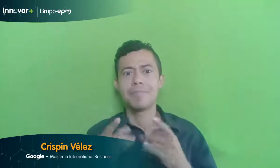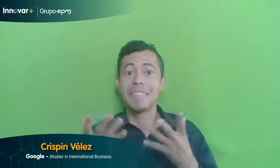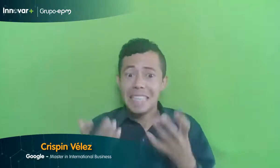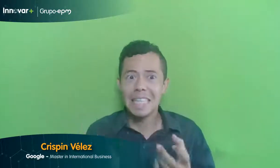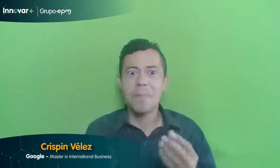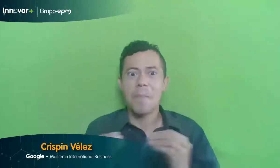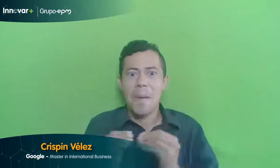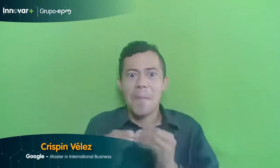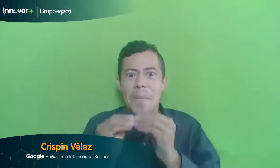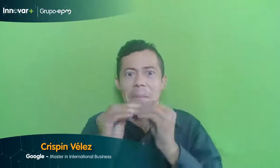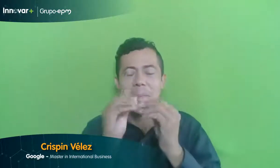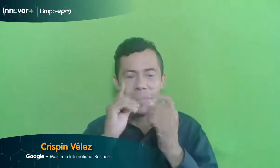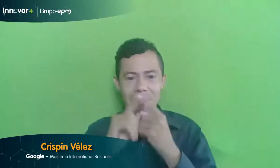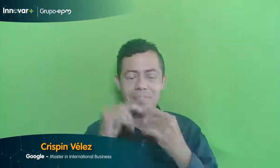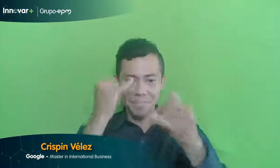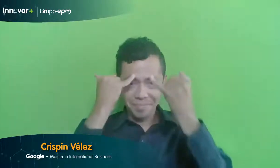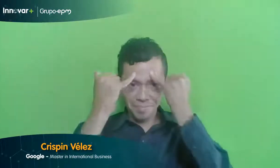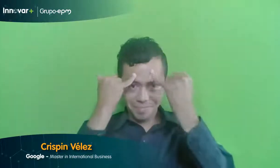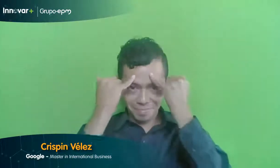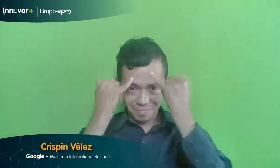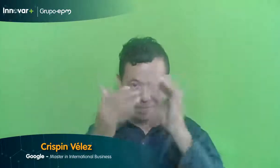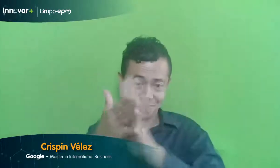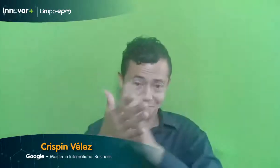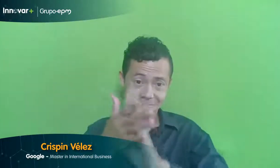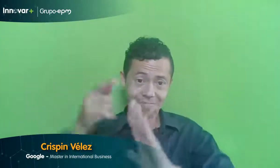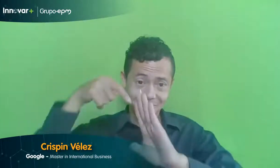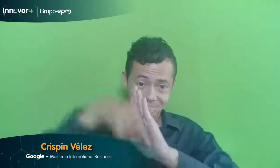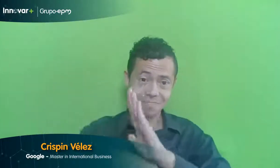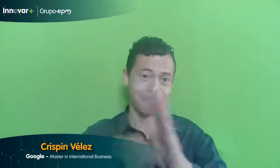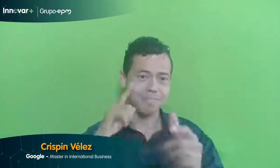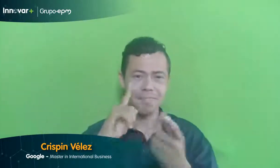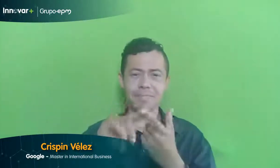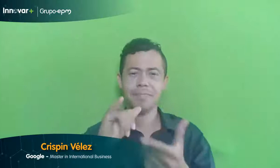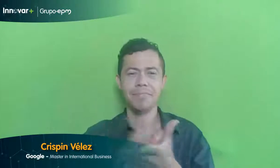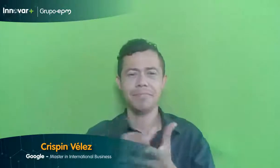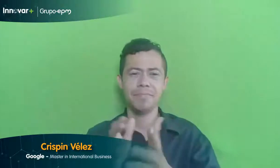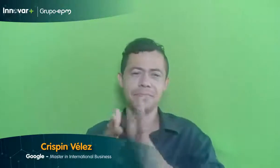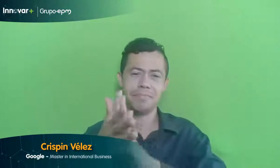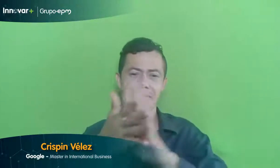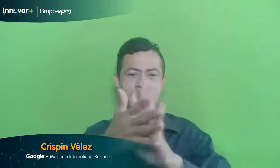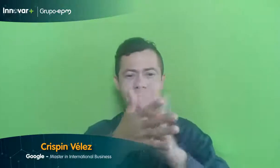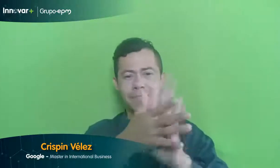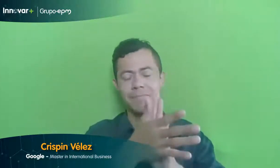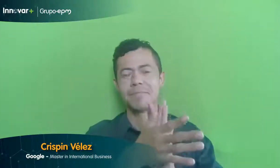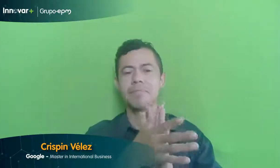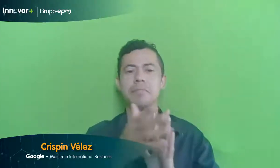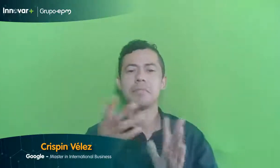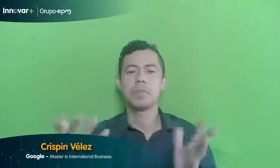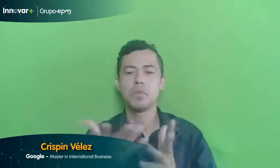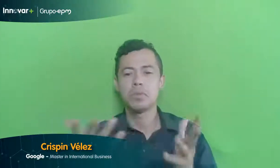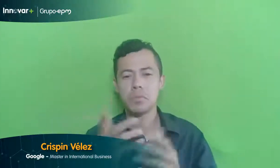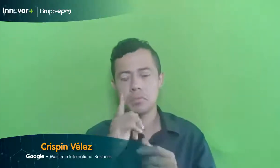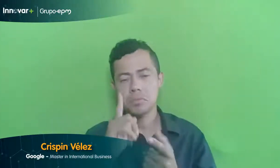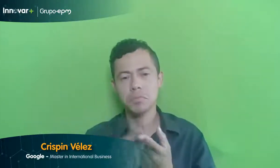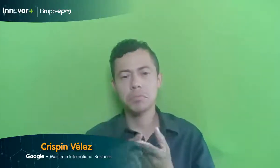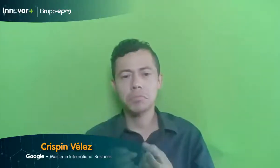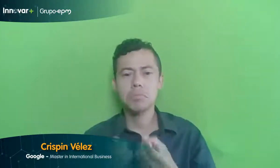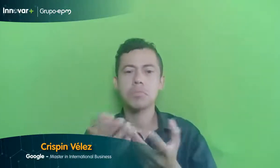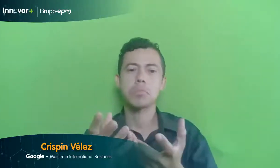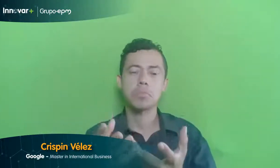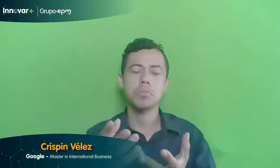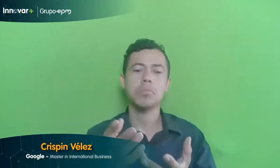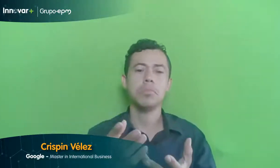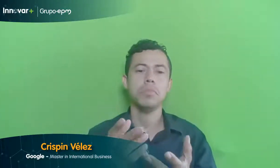como antojados, y la idea es que podamos profundizar con Crispín en esta sala, donde desde la plataforma principal del